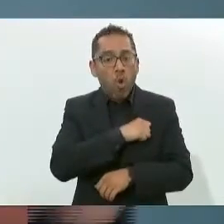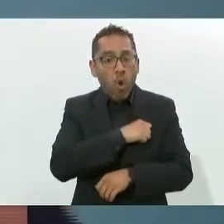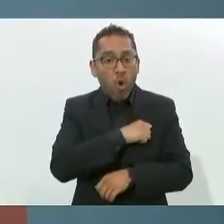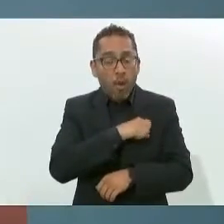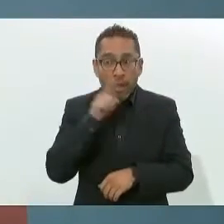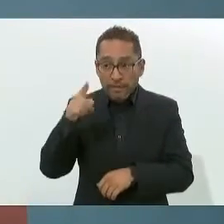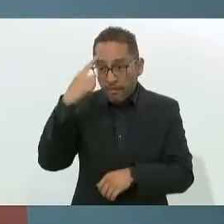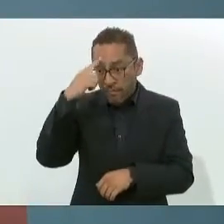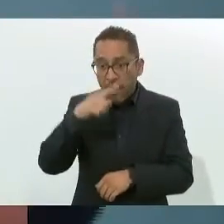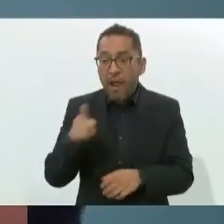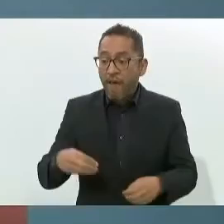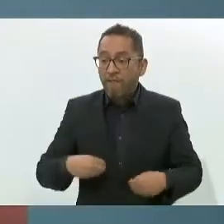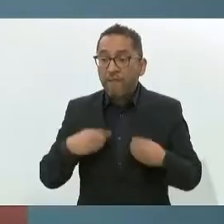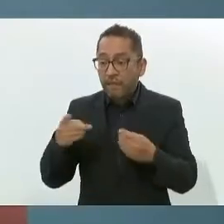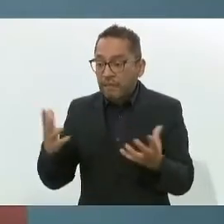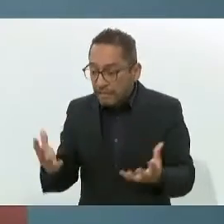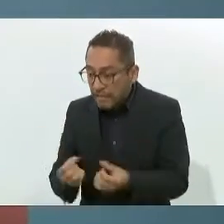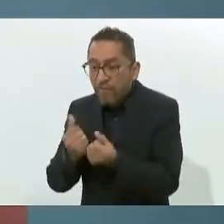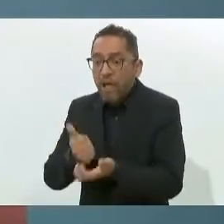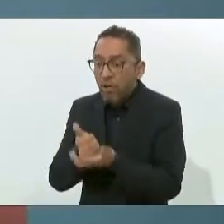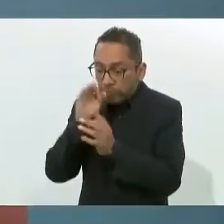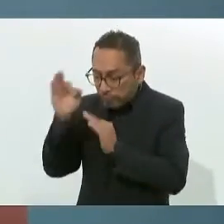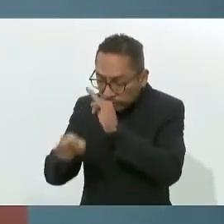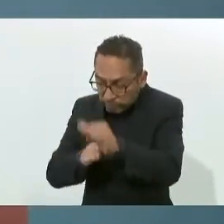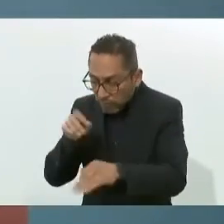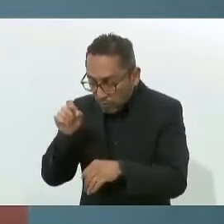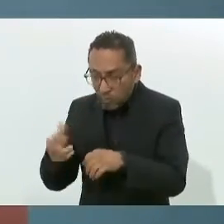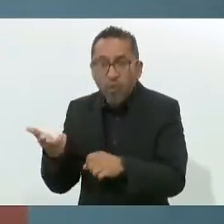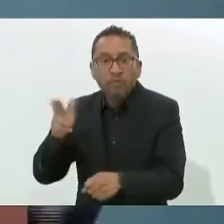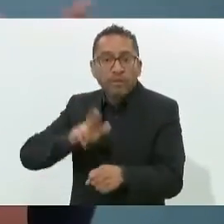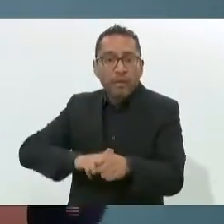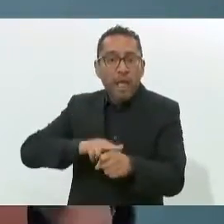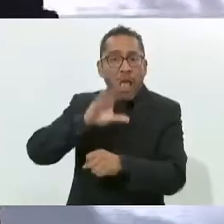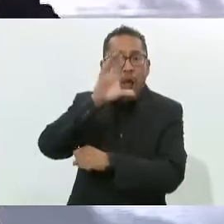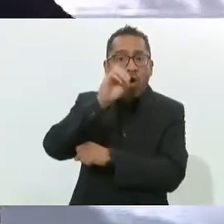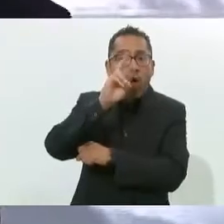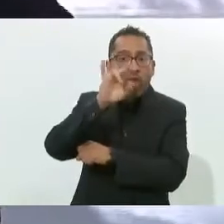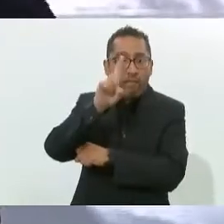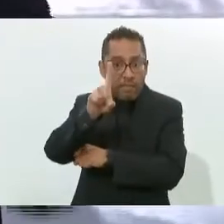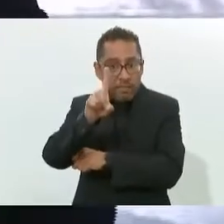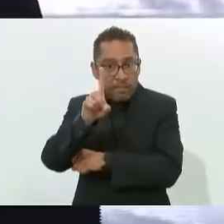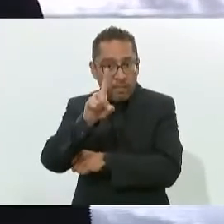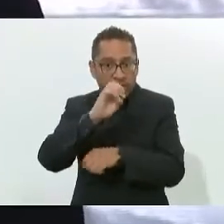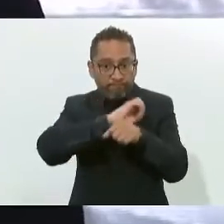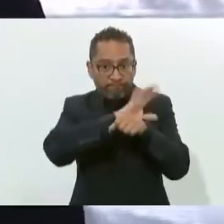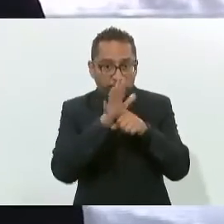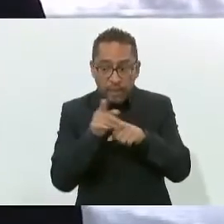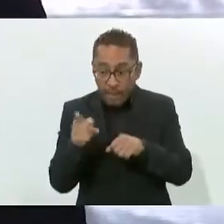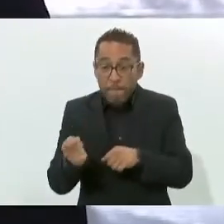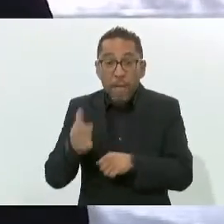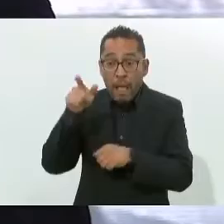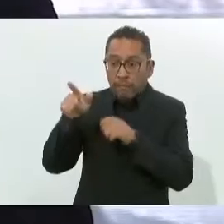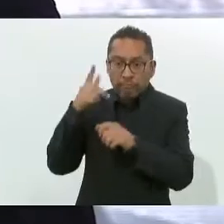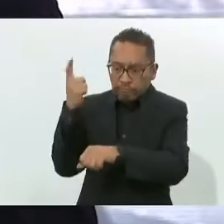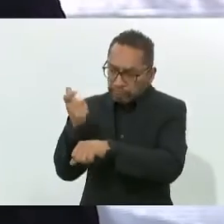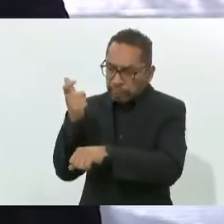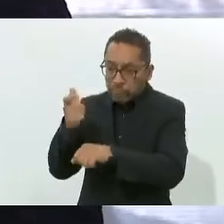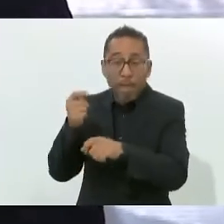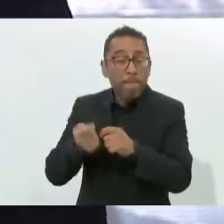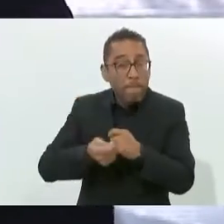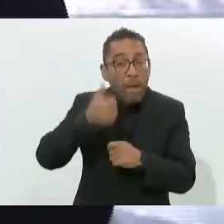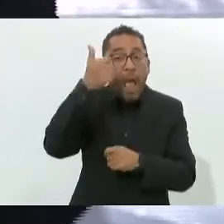están salvando vidas en los hospitales COVID. Esos son los primeros que se están vacunando. Vamos a terminar